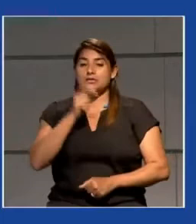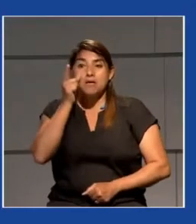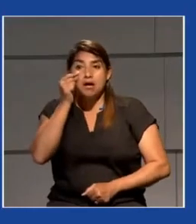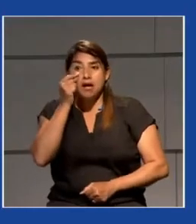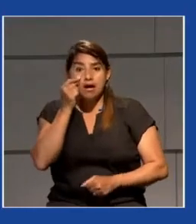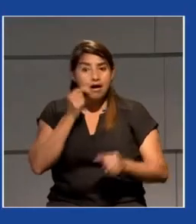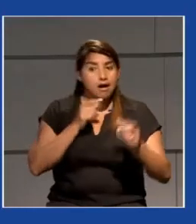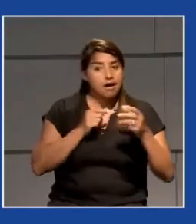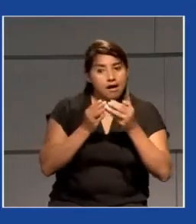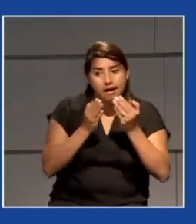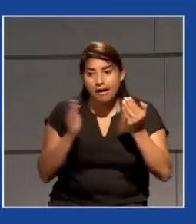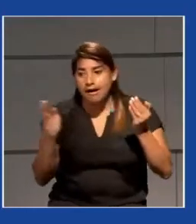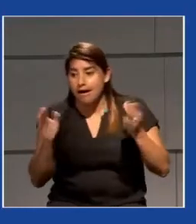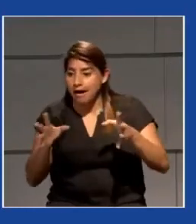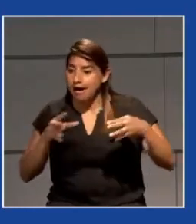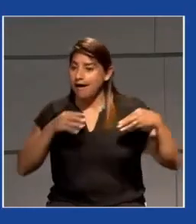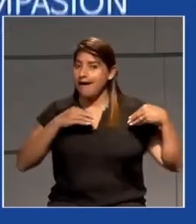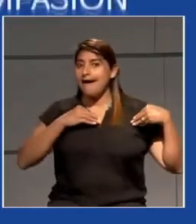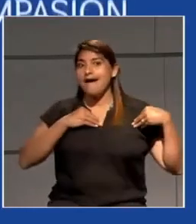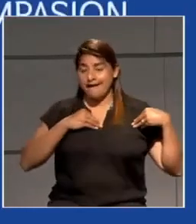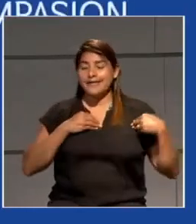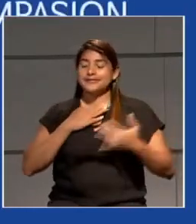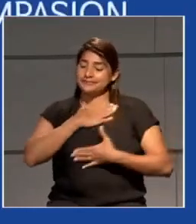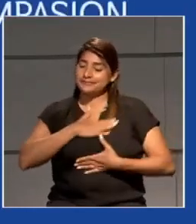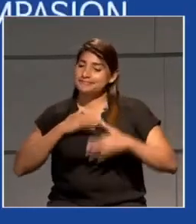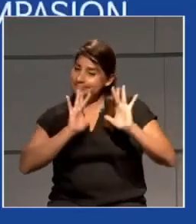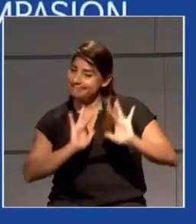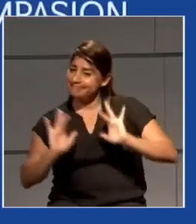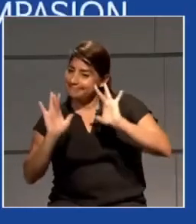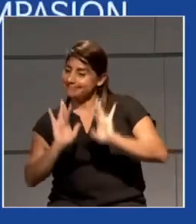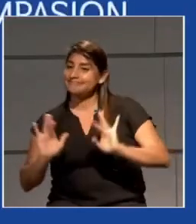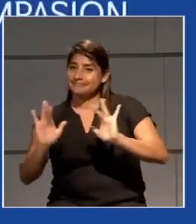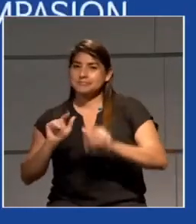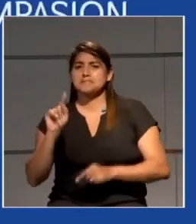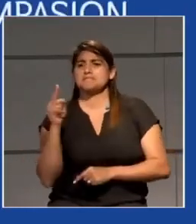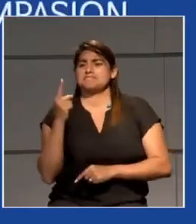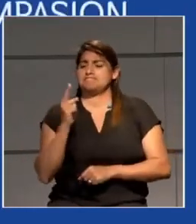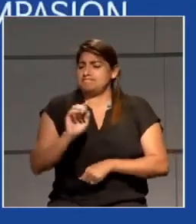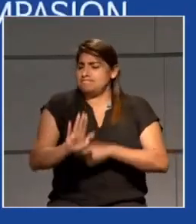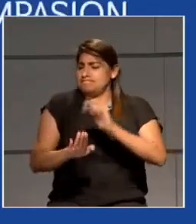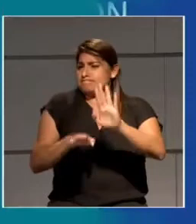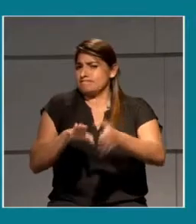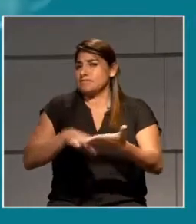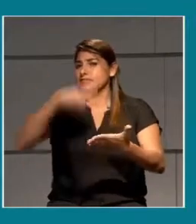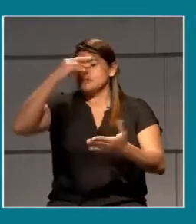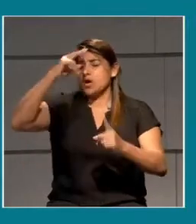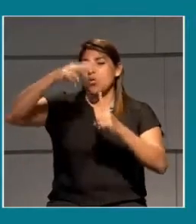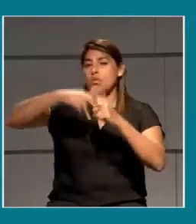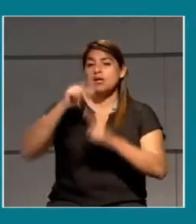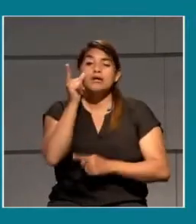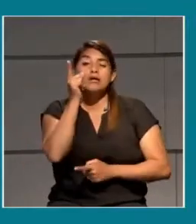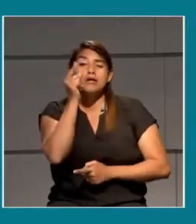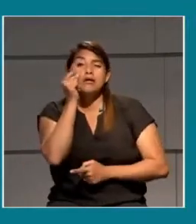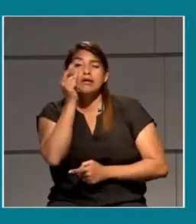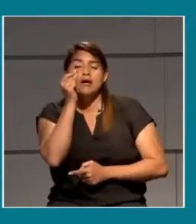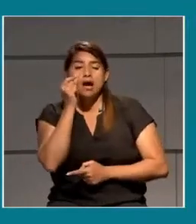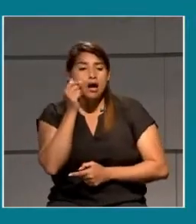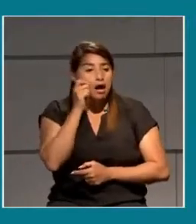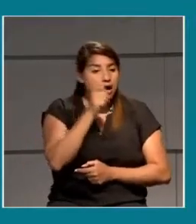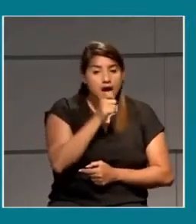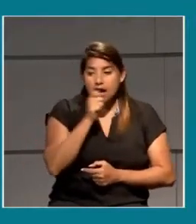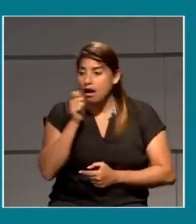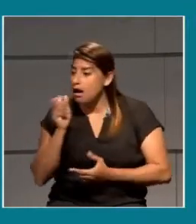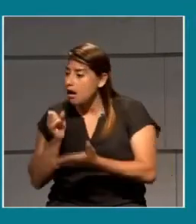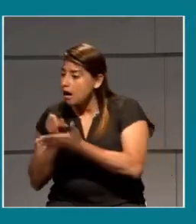curiosidad, apertura, aceptación y compasión. El primer paso es aplicar la curiosidad, al darnos cuenta